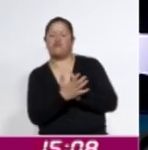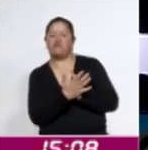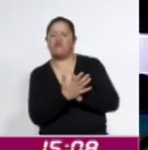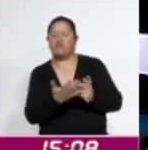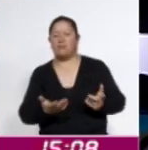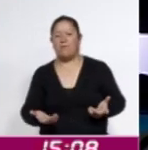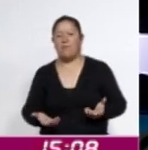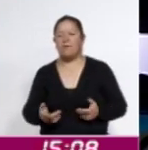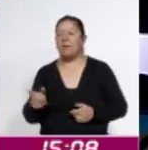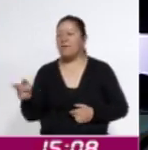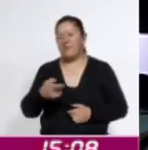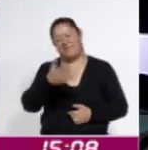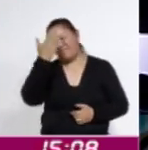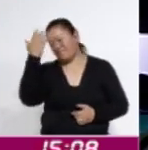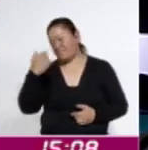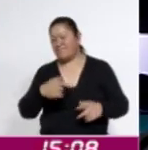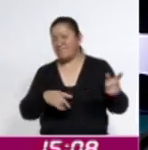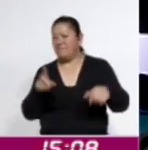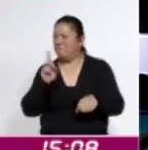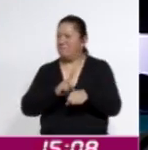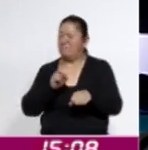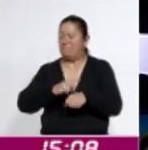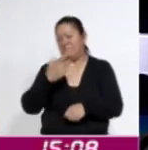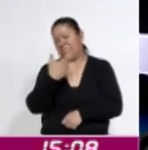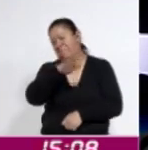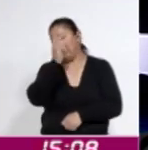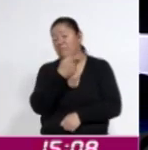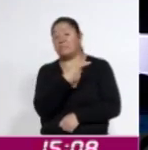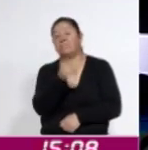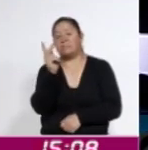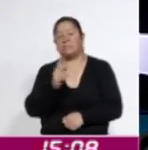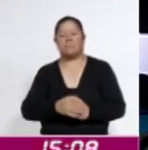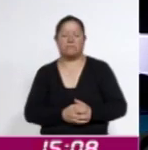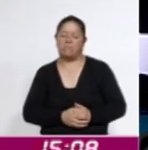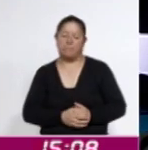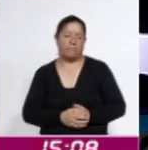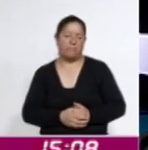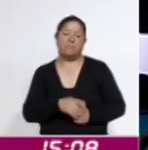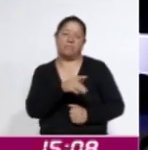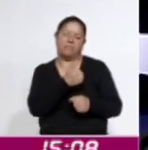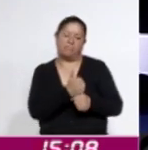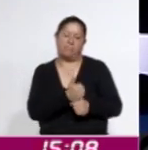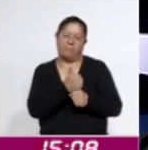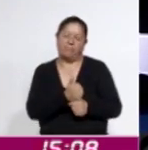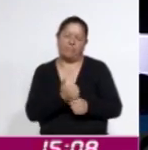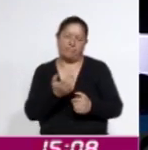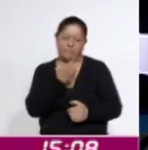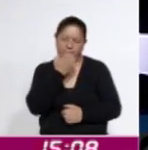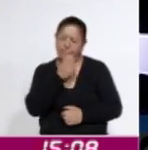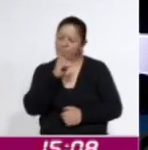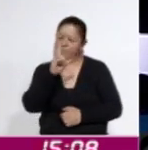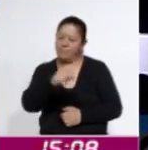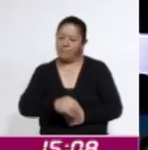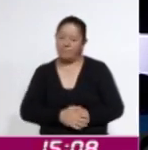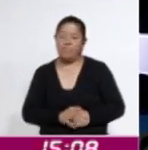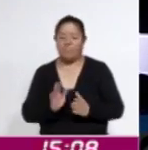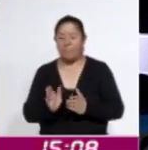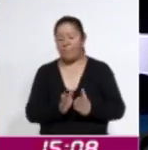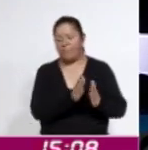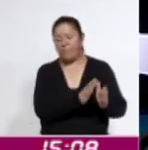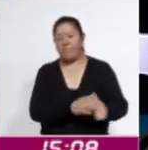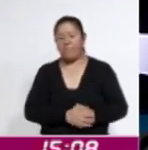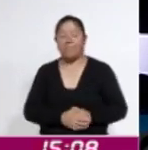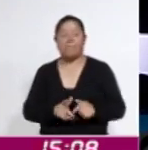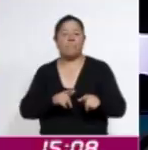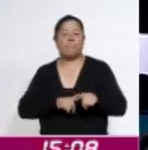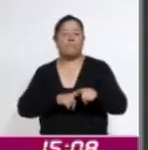agarró de bajada y todos los días pues sufren de alguna manera el acoso escolar. Continuamos, vamos a